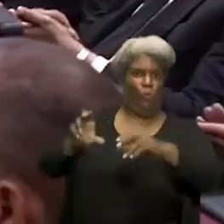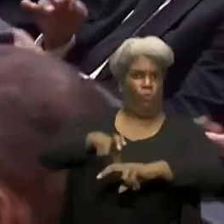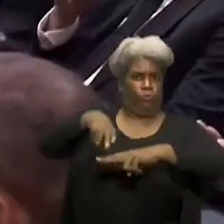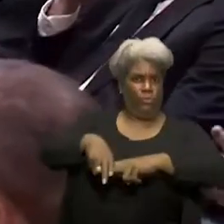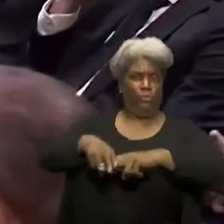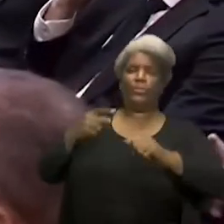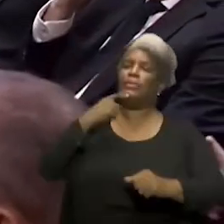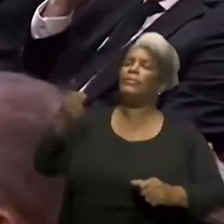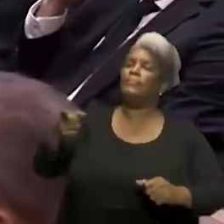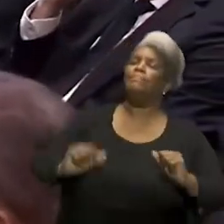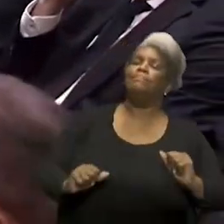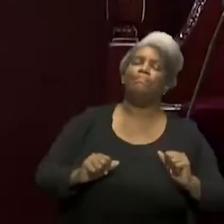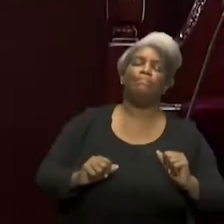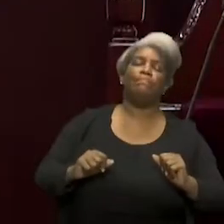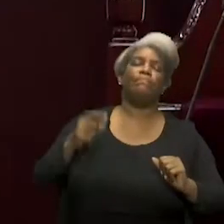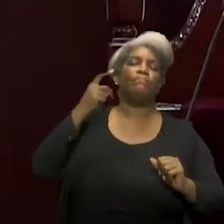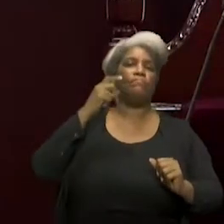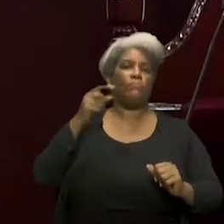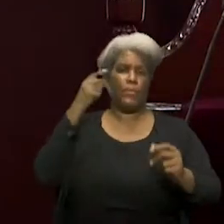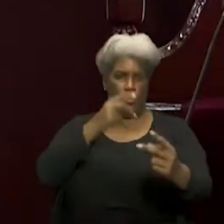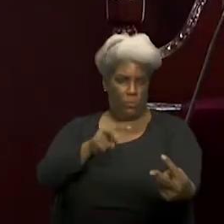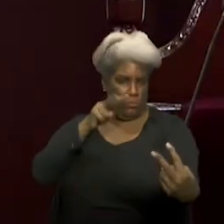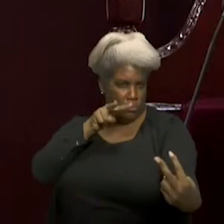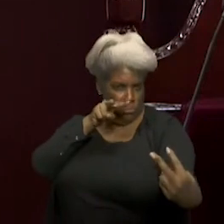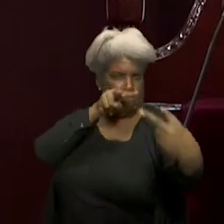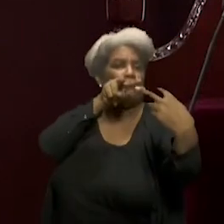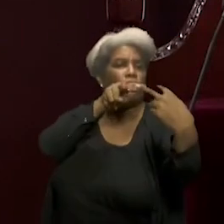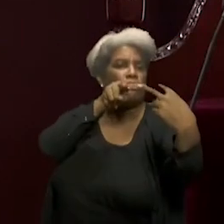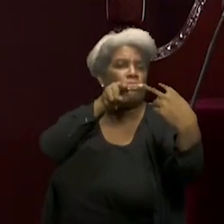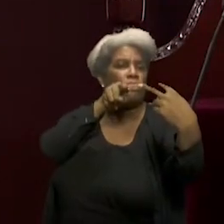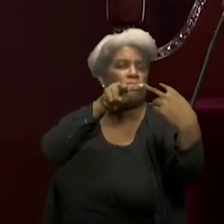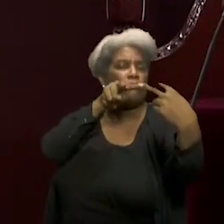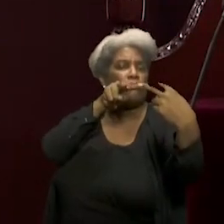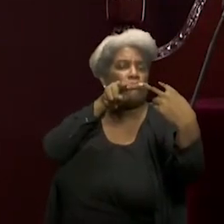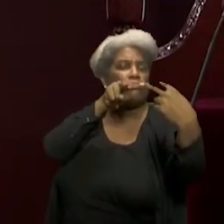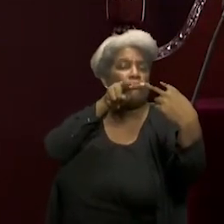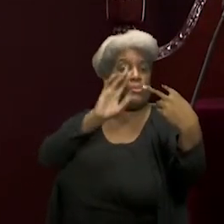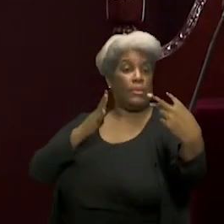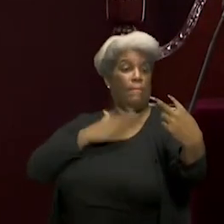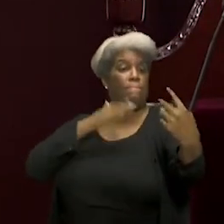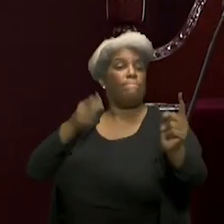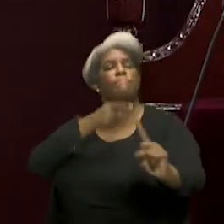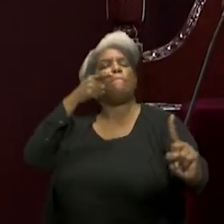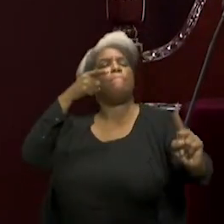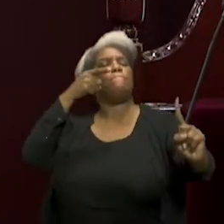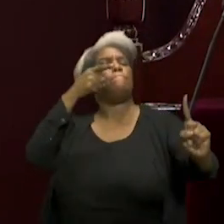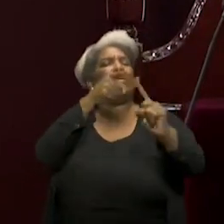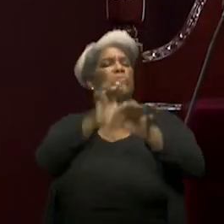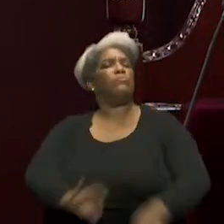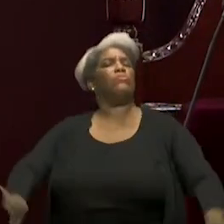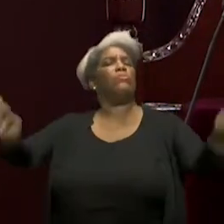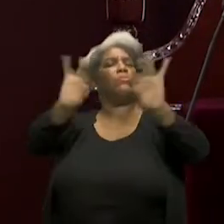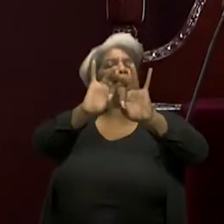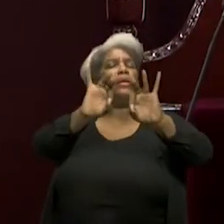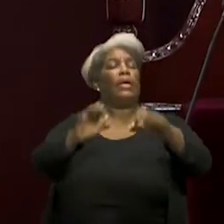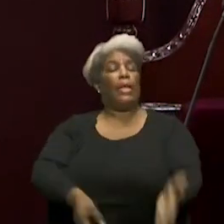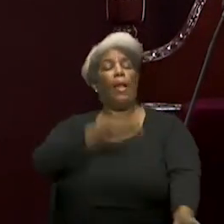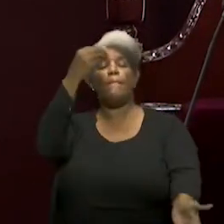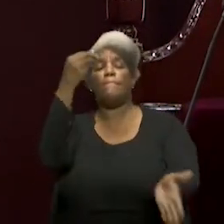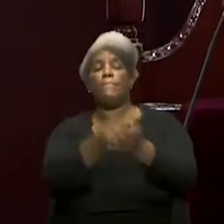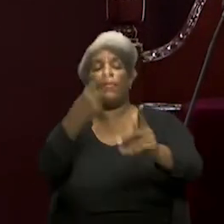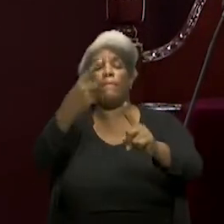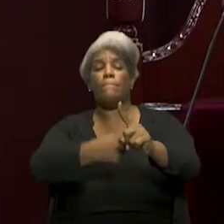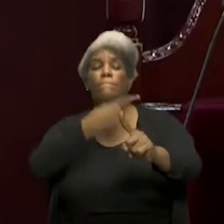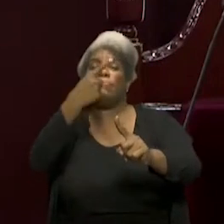les dije a ellos, mirándole a los ojos, que mi objetivo fundamental era mejorar el salario real de